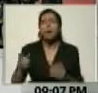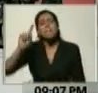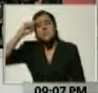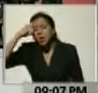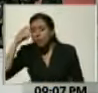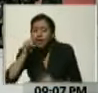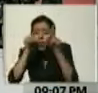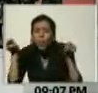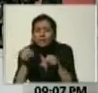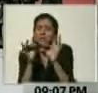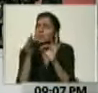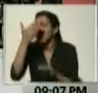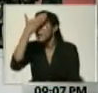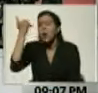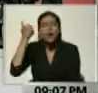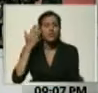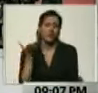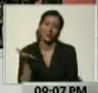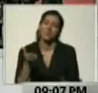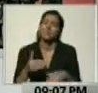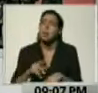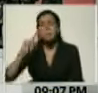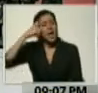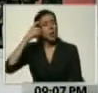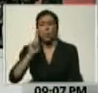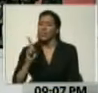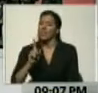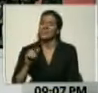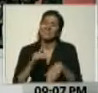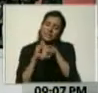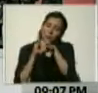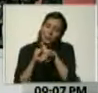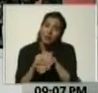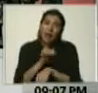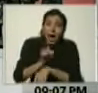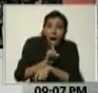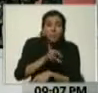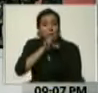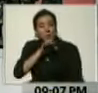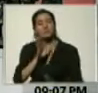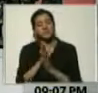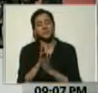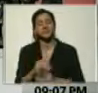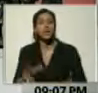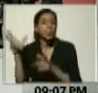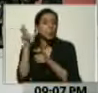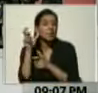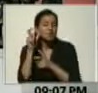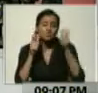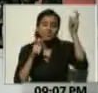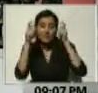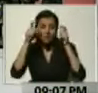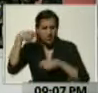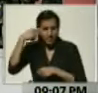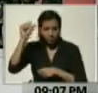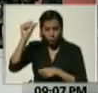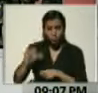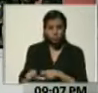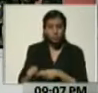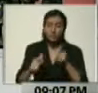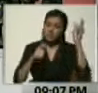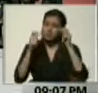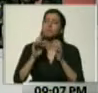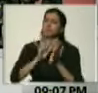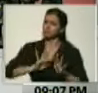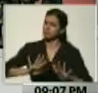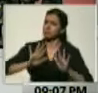ahí. Ni me acordaba. Pero bueno, estamos escuchando al comandante Chávez. El comandante Chávez habló más